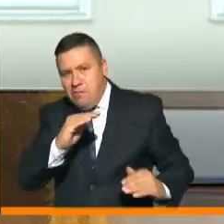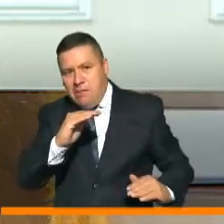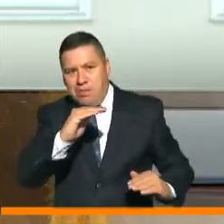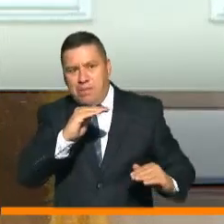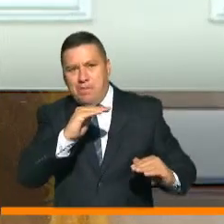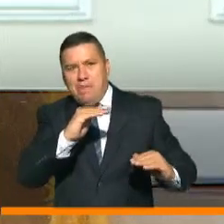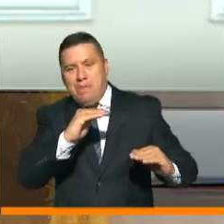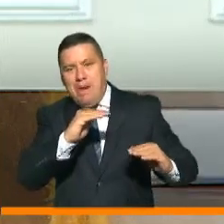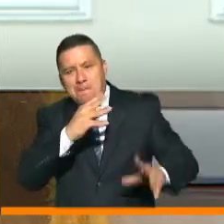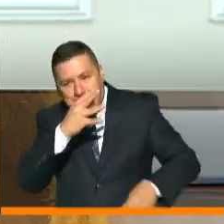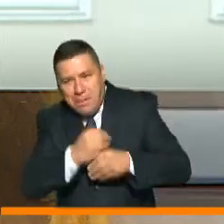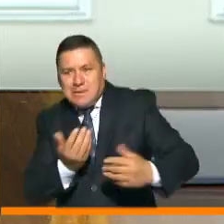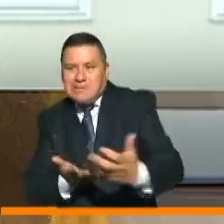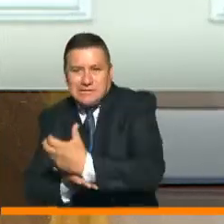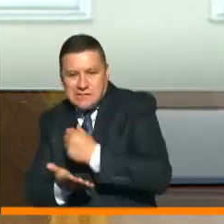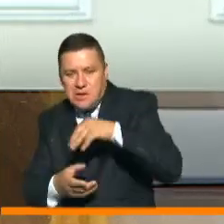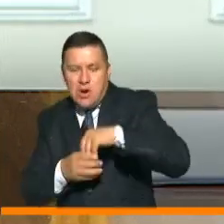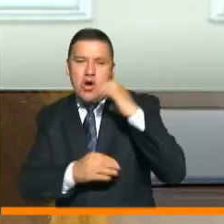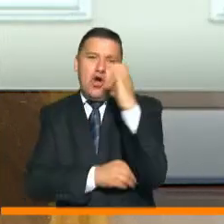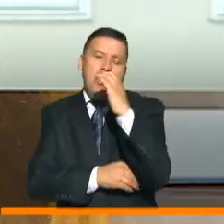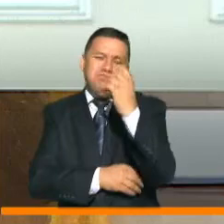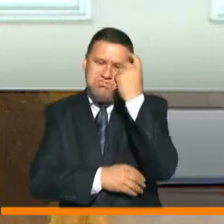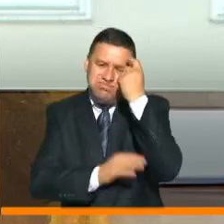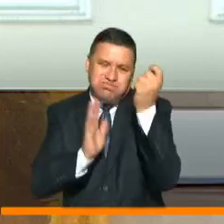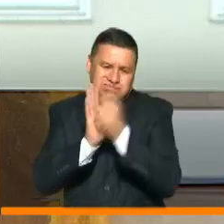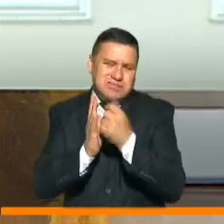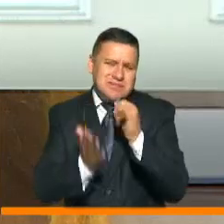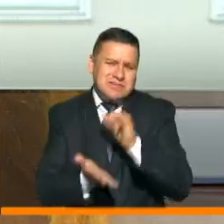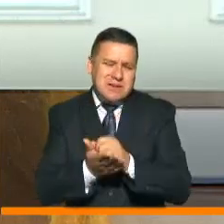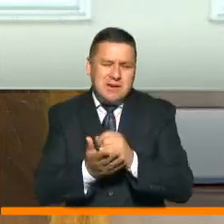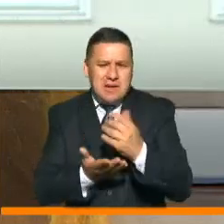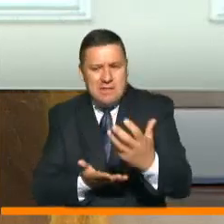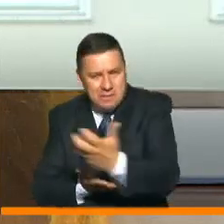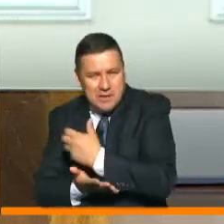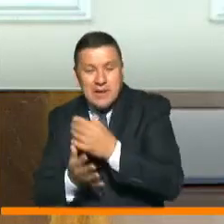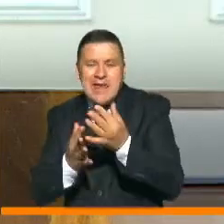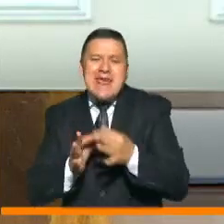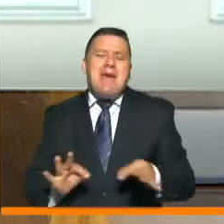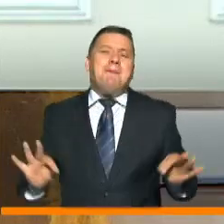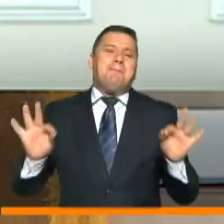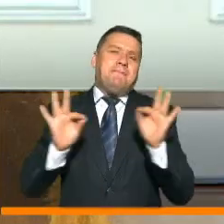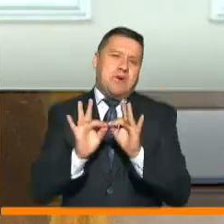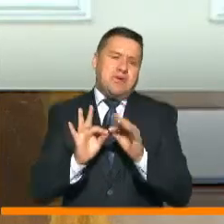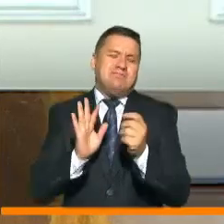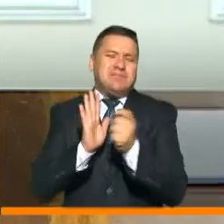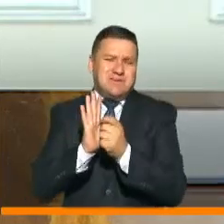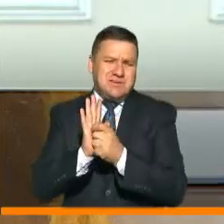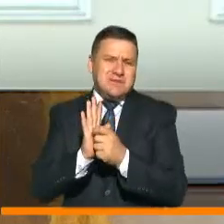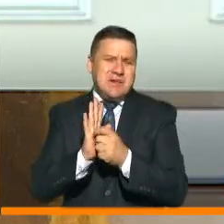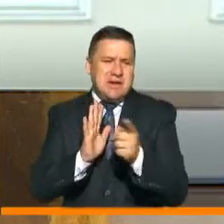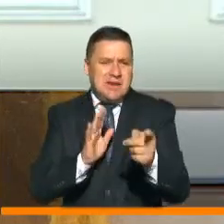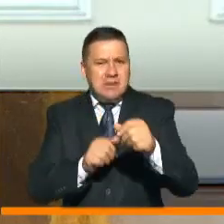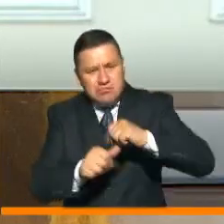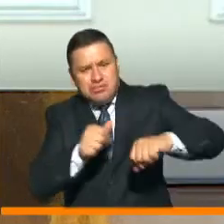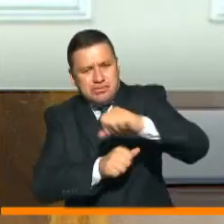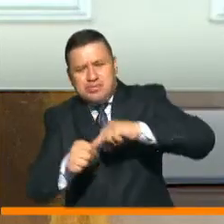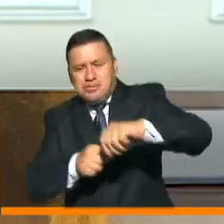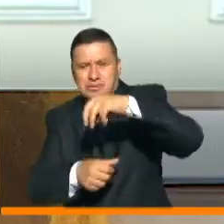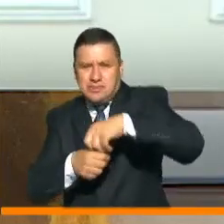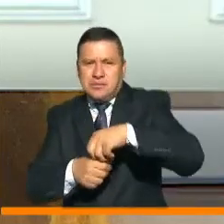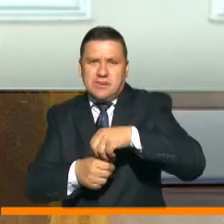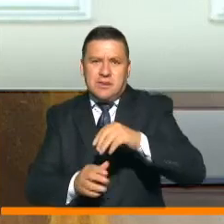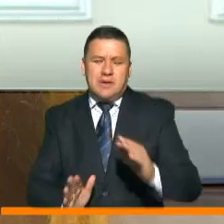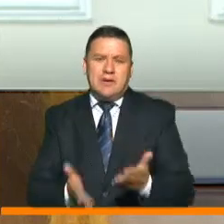de demanda agregada en Colombia que al mismo tiempo sea vital en términos de detonar reactivación